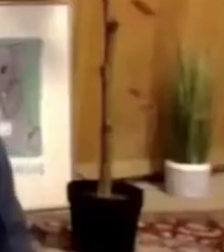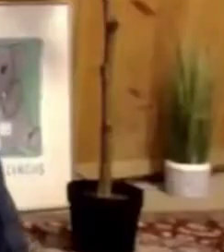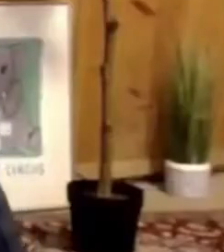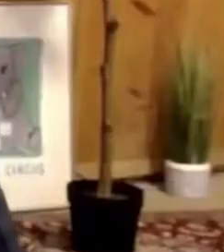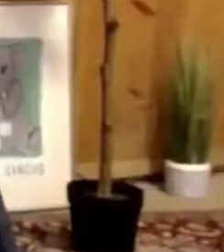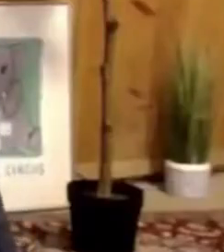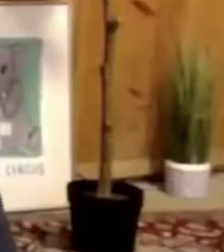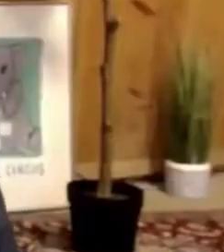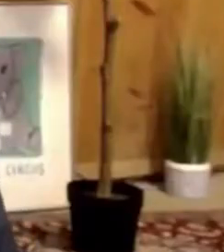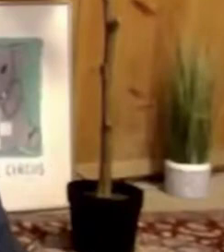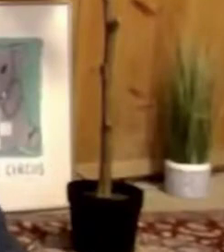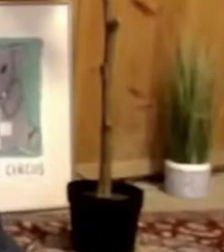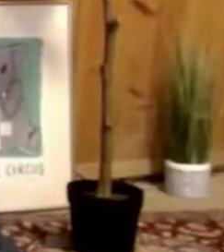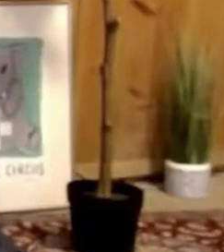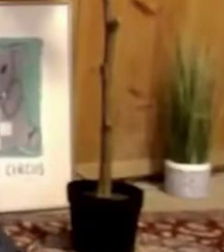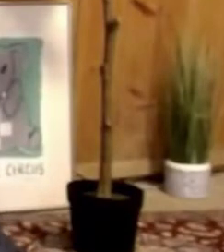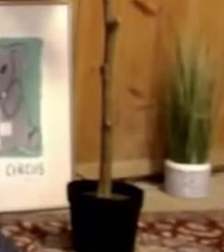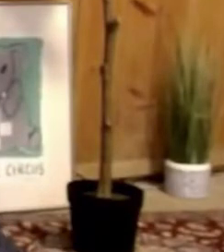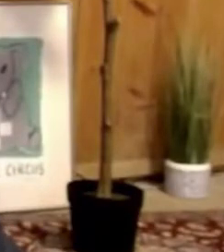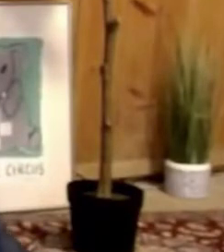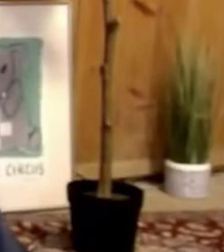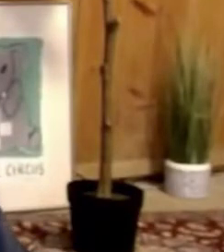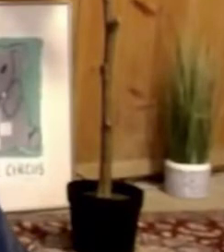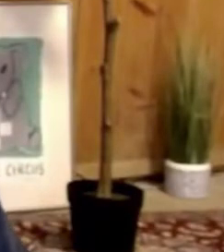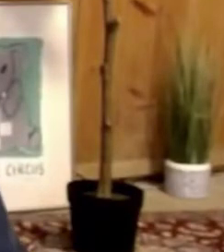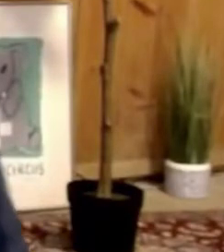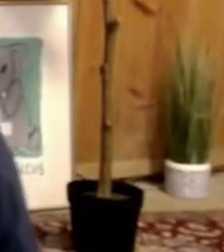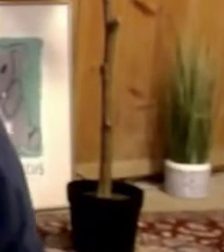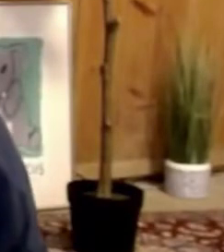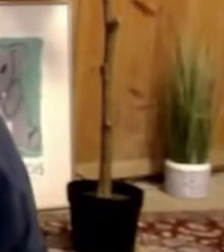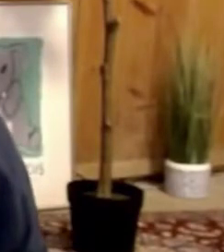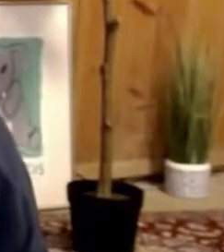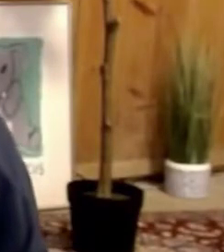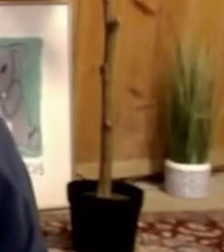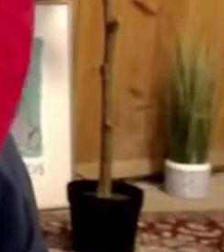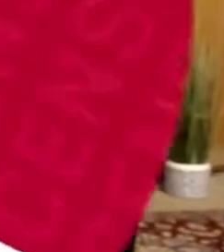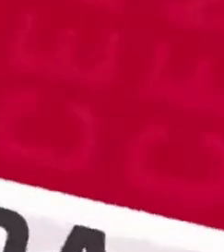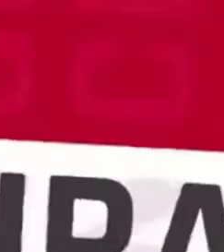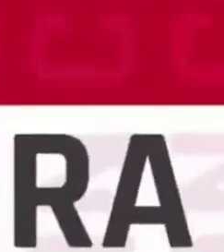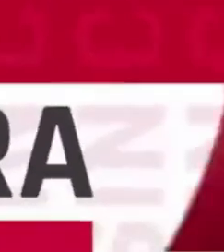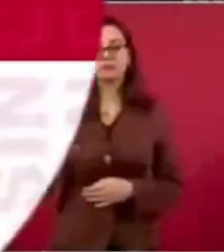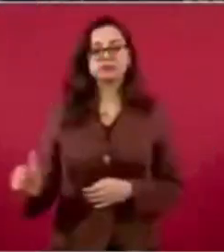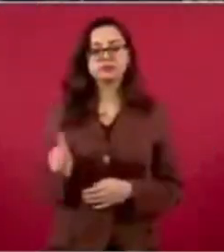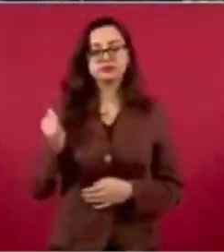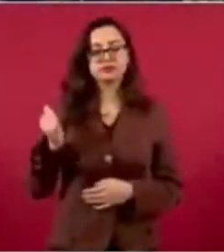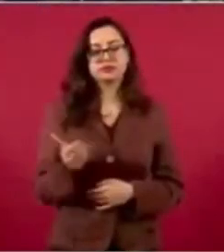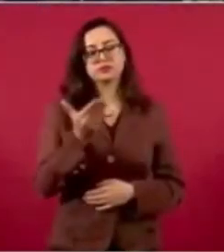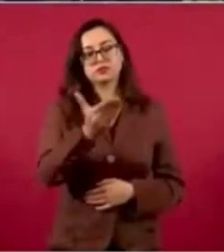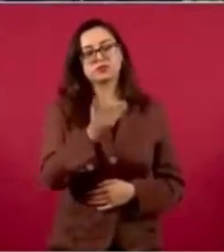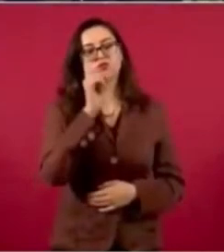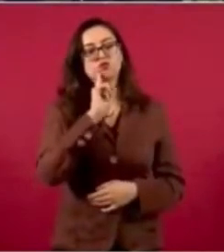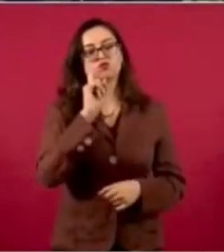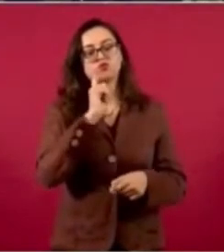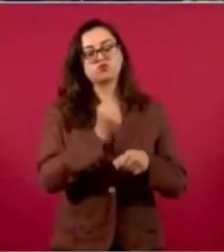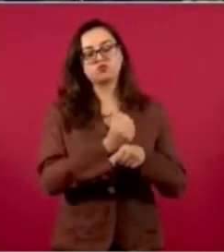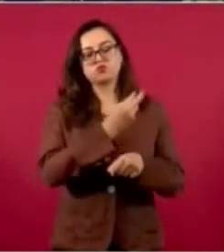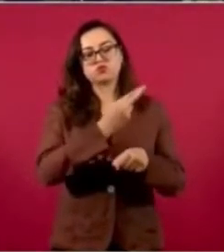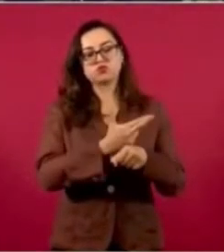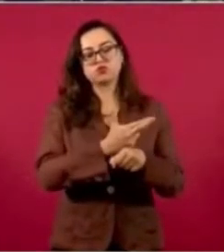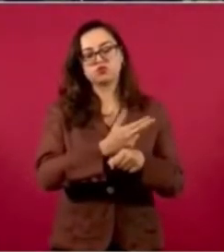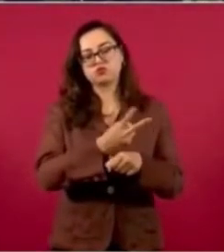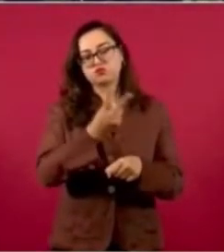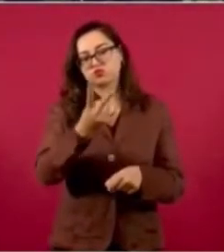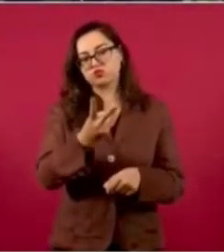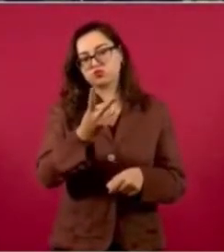así lo dijo el presidente López Obrador en la conferencia de prensa mañanera. Secretaria y los subsecretarios, si nos